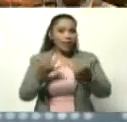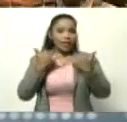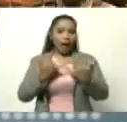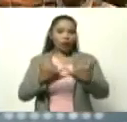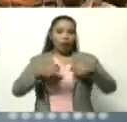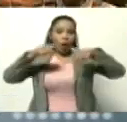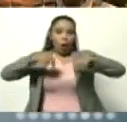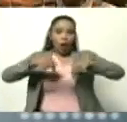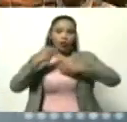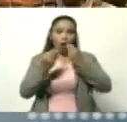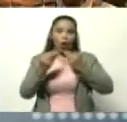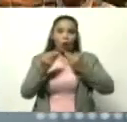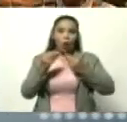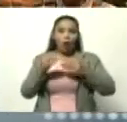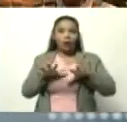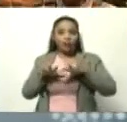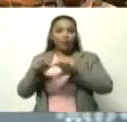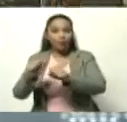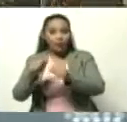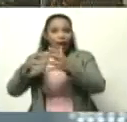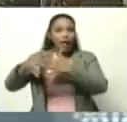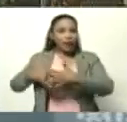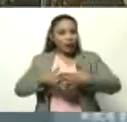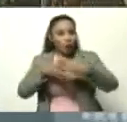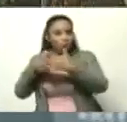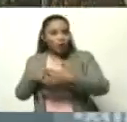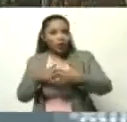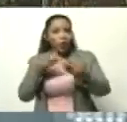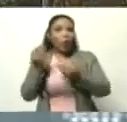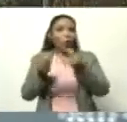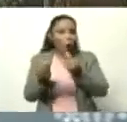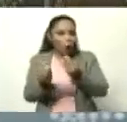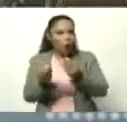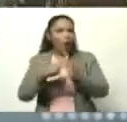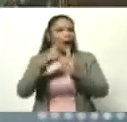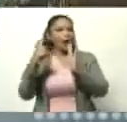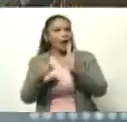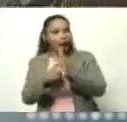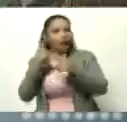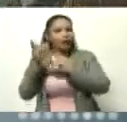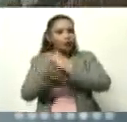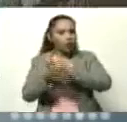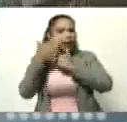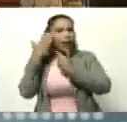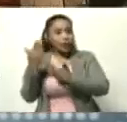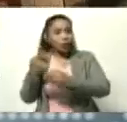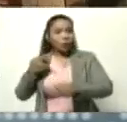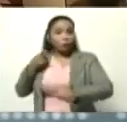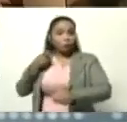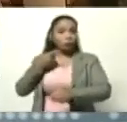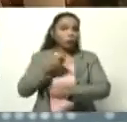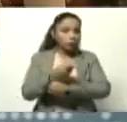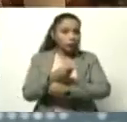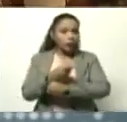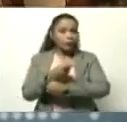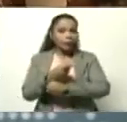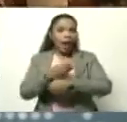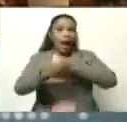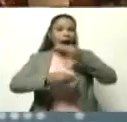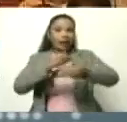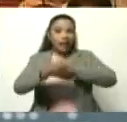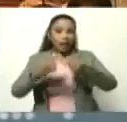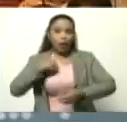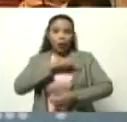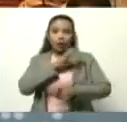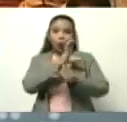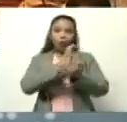norteamericano y del imperialismo en general es a eso obliga constantemente hacer que nuestra